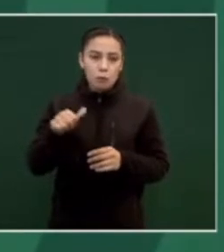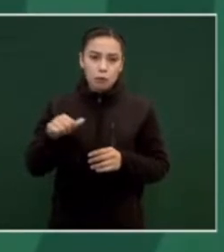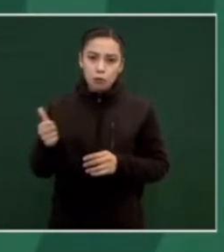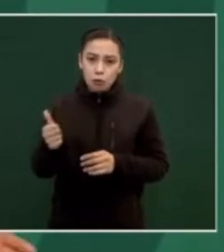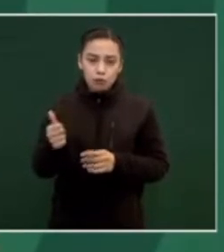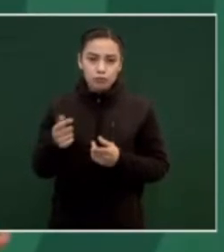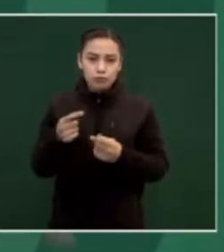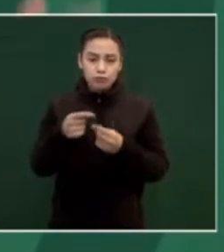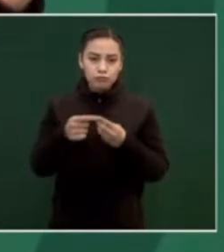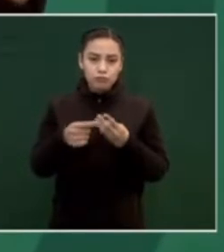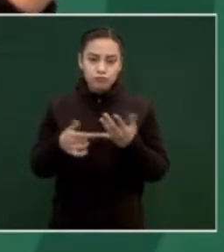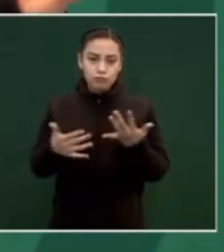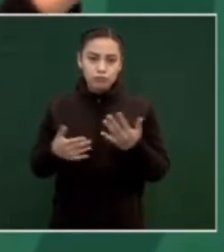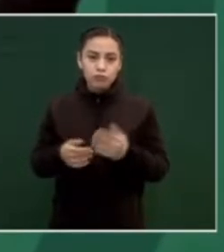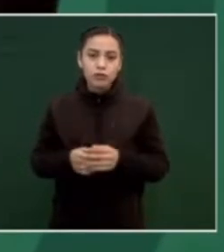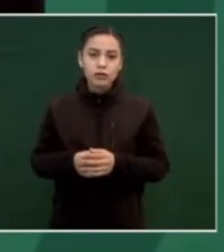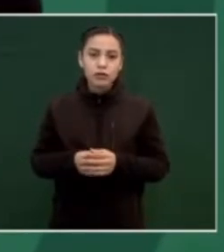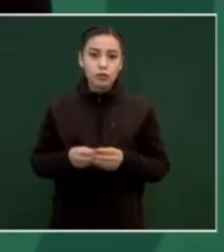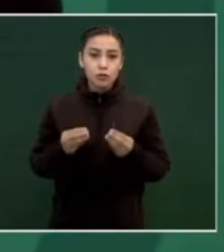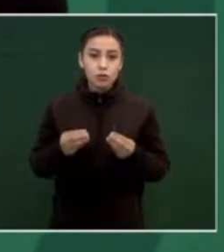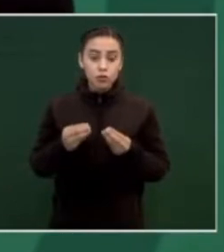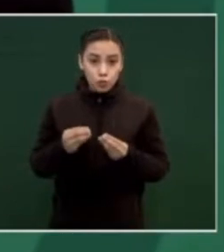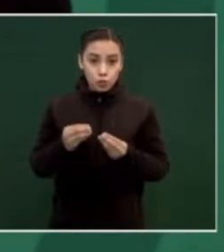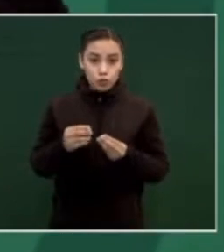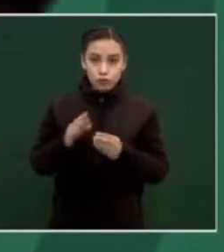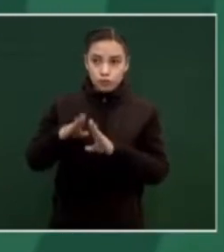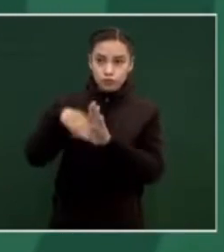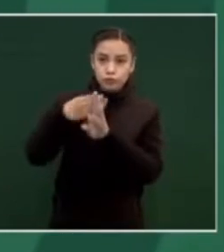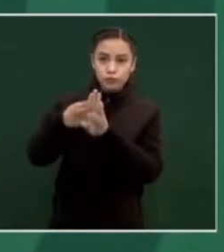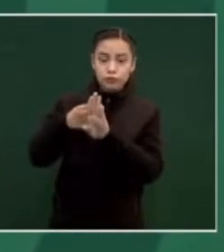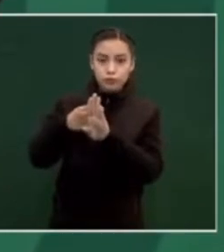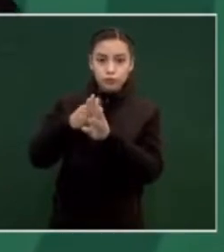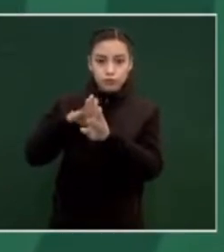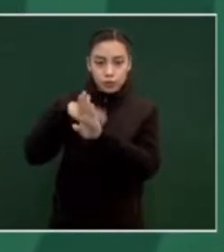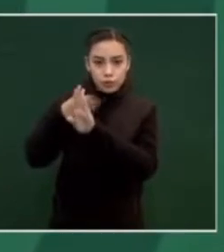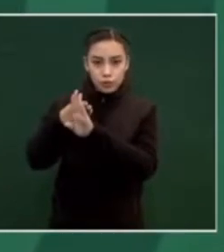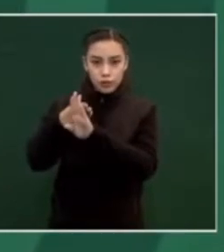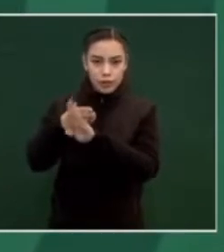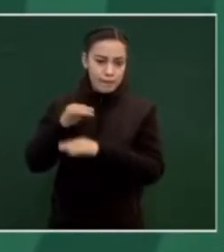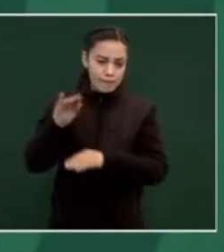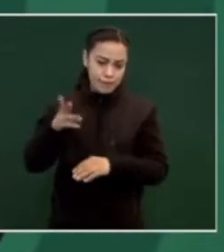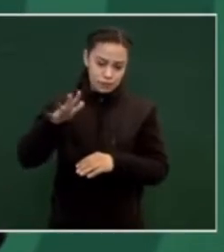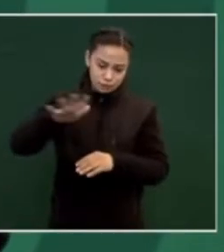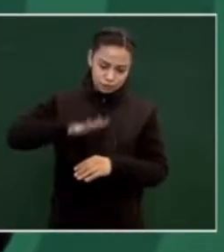y cuántos están en contra de nosotros la mayoría